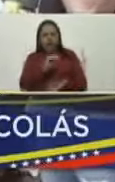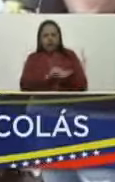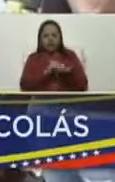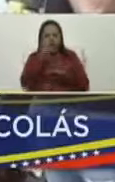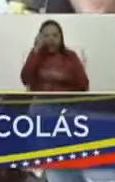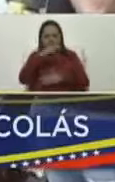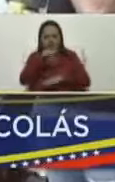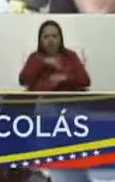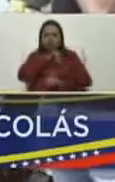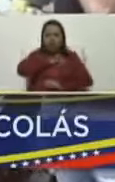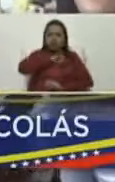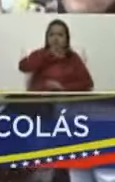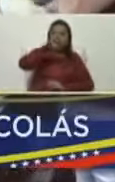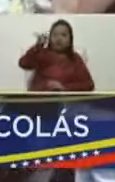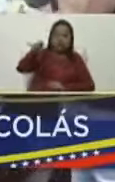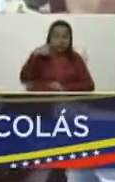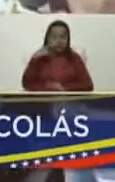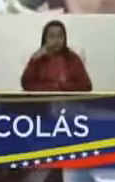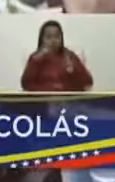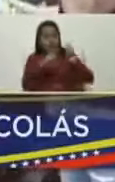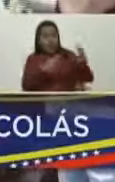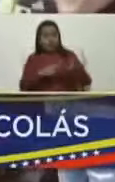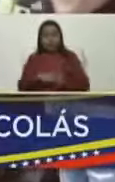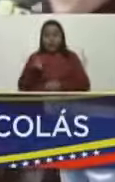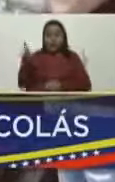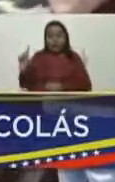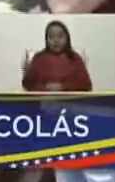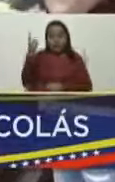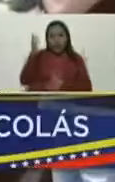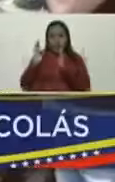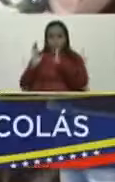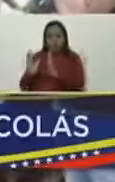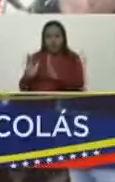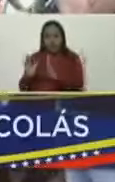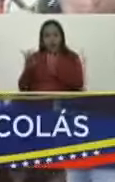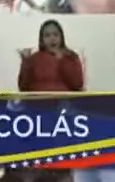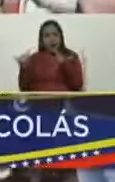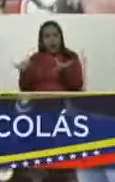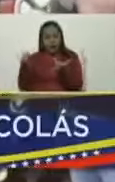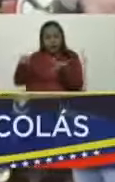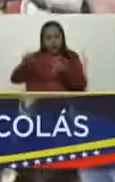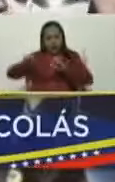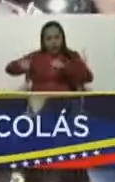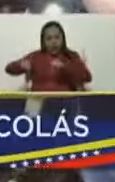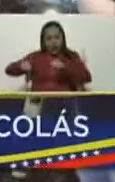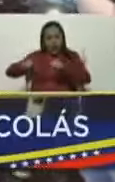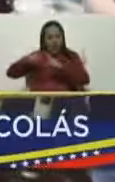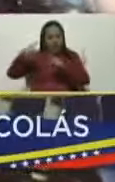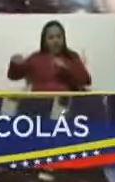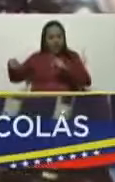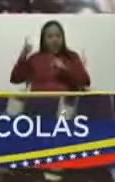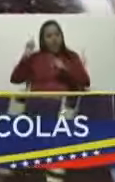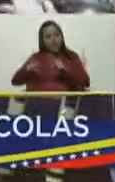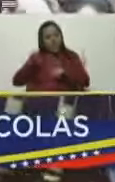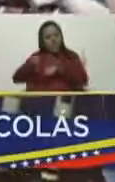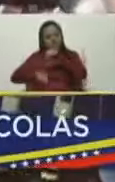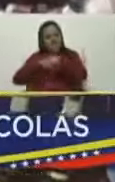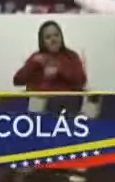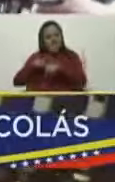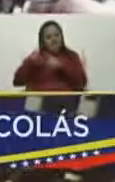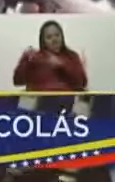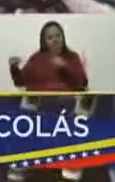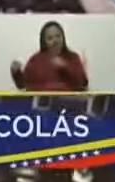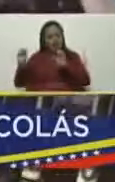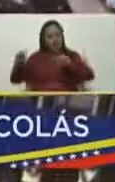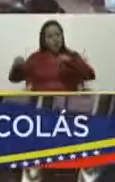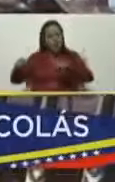Nacional. Pero y está no en la primera fase. Ahorita traemos estos monopatines eléctricos, vienen bicicletas eléctricas, motos